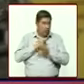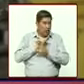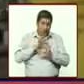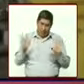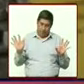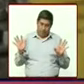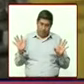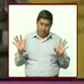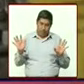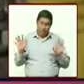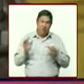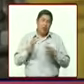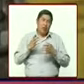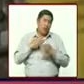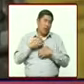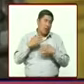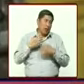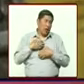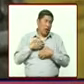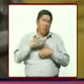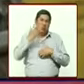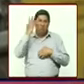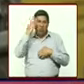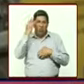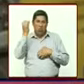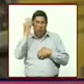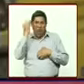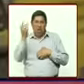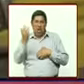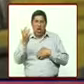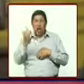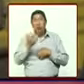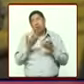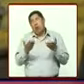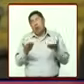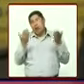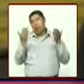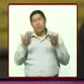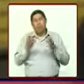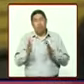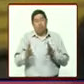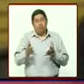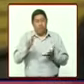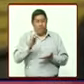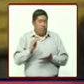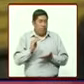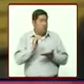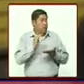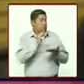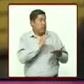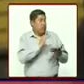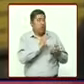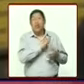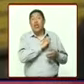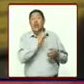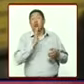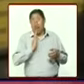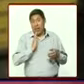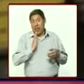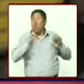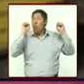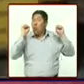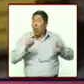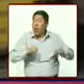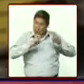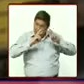estamos recepcionando todo lo que son los reclamos, corresponderá ya en este caso de reclamos a la sala plena del Tribunal Departamental Electoral de La Paz para que